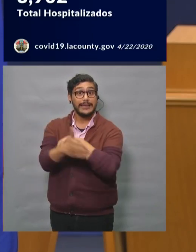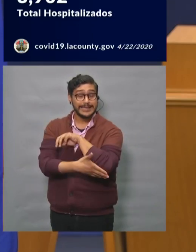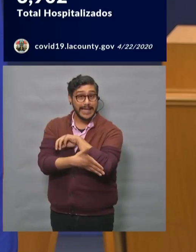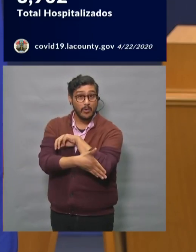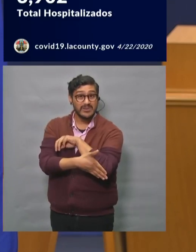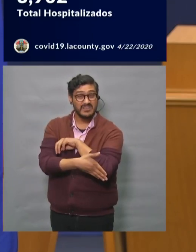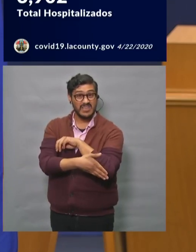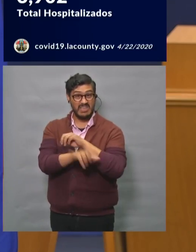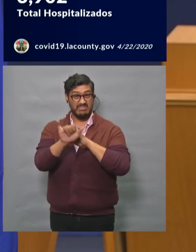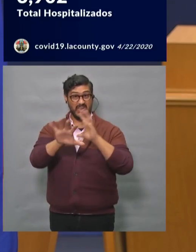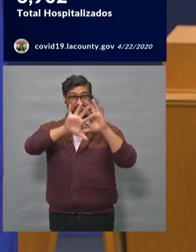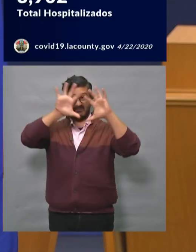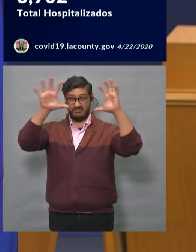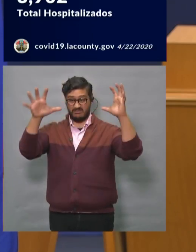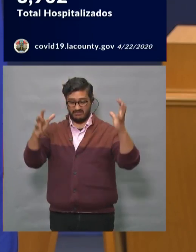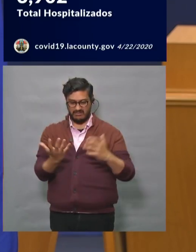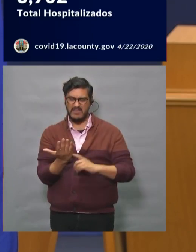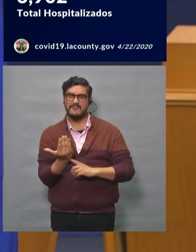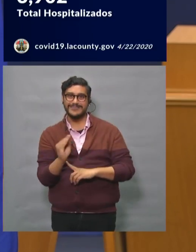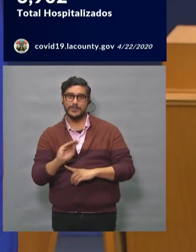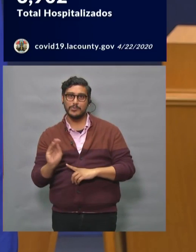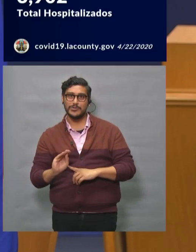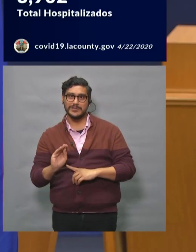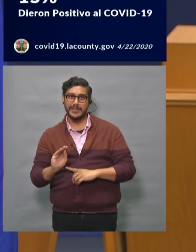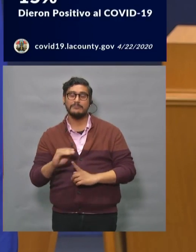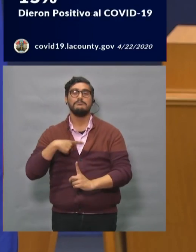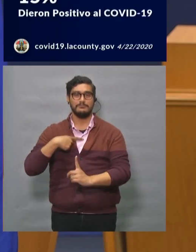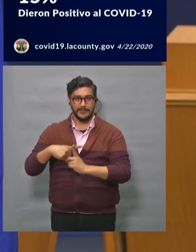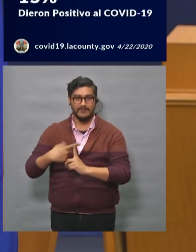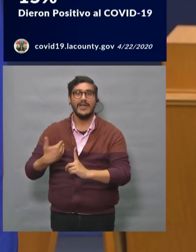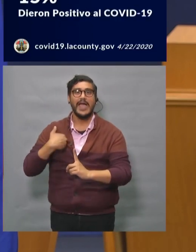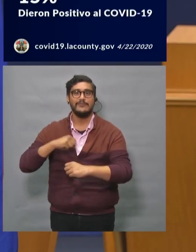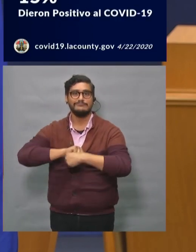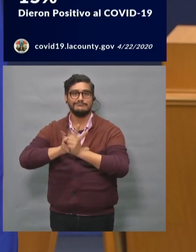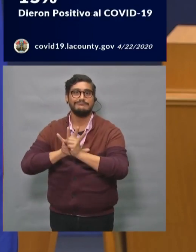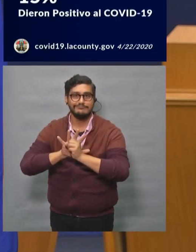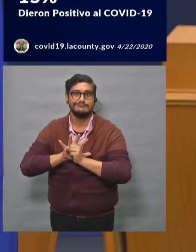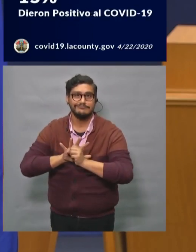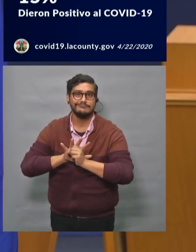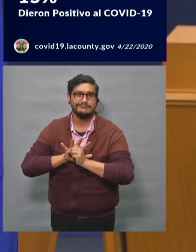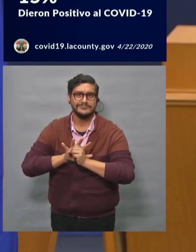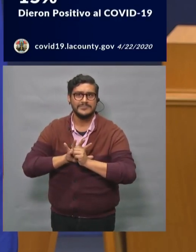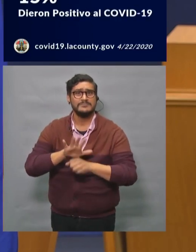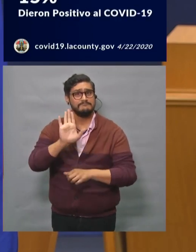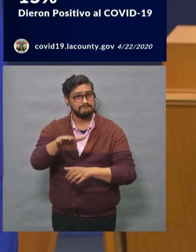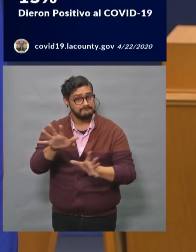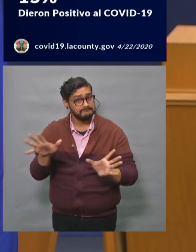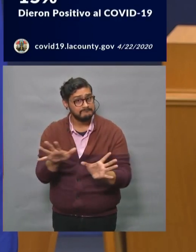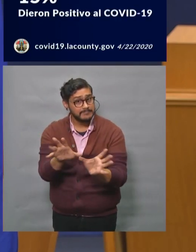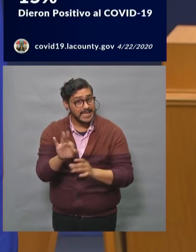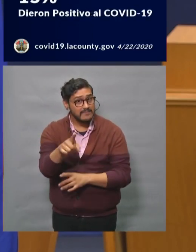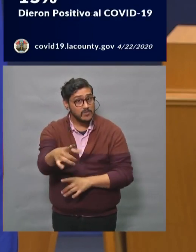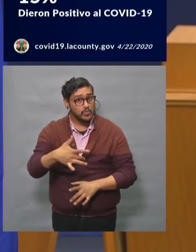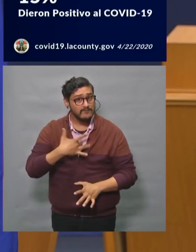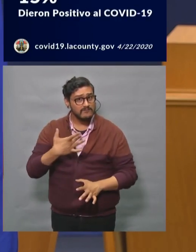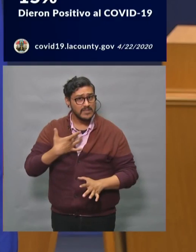el 15% dieron pruebas positivas. Quiero animarles a hacerse la prueba si tienen